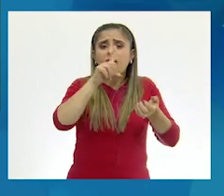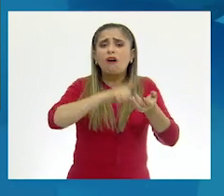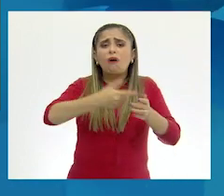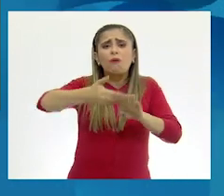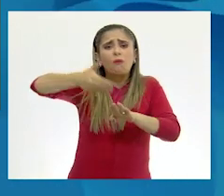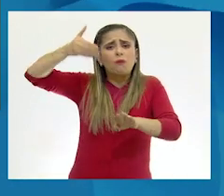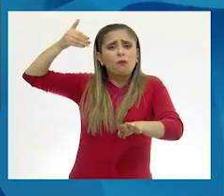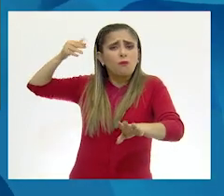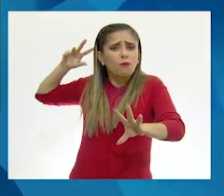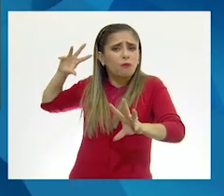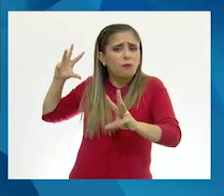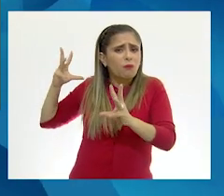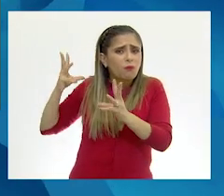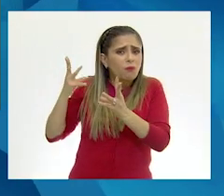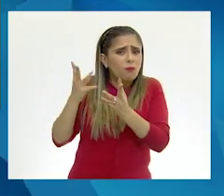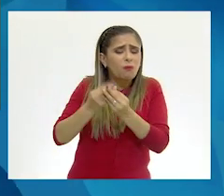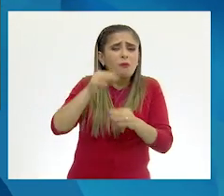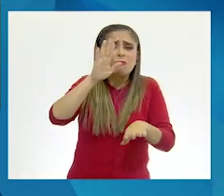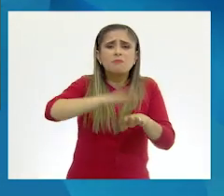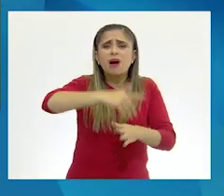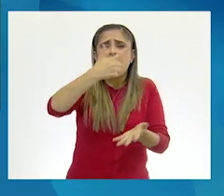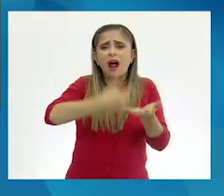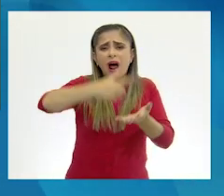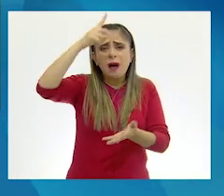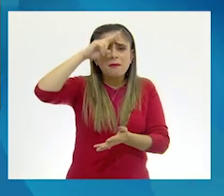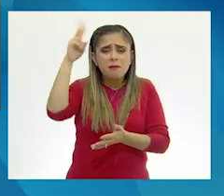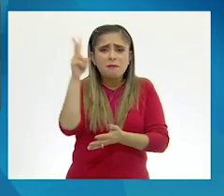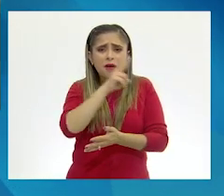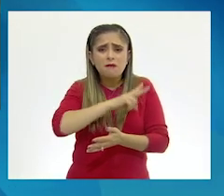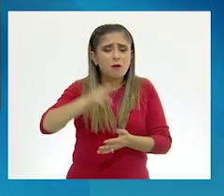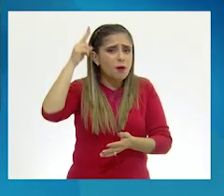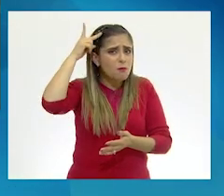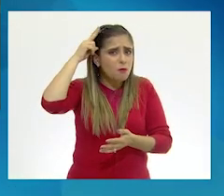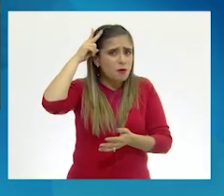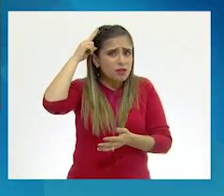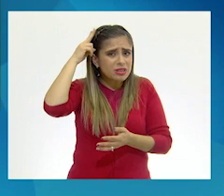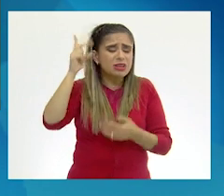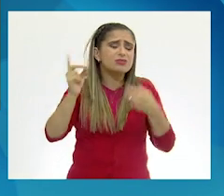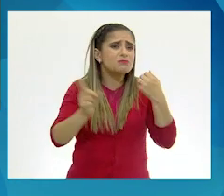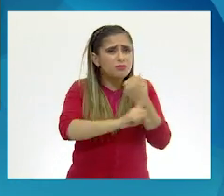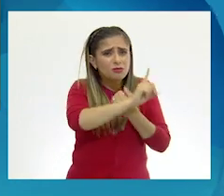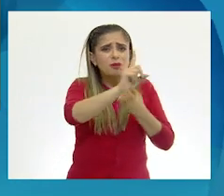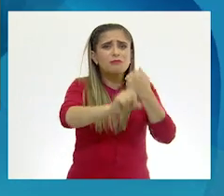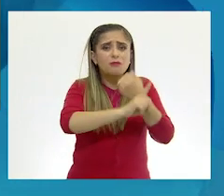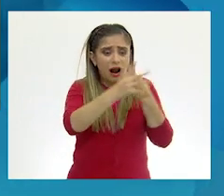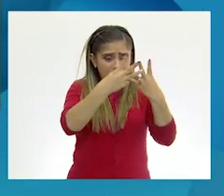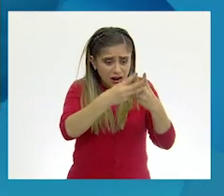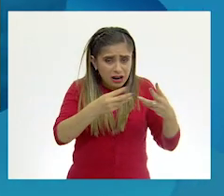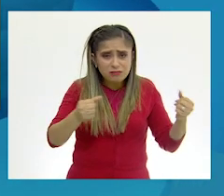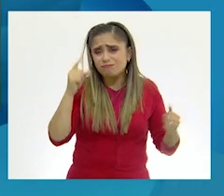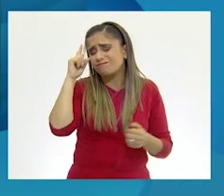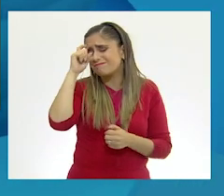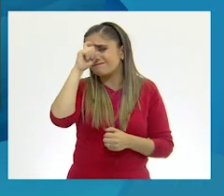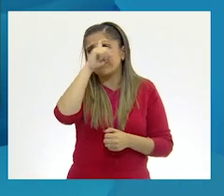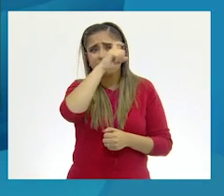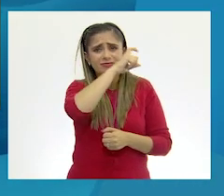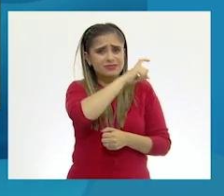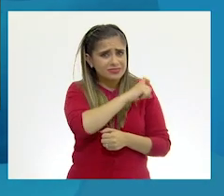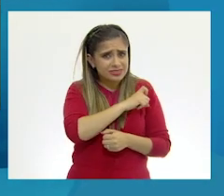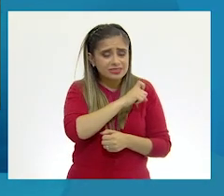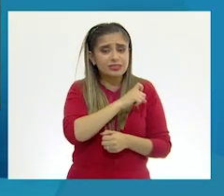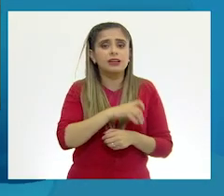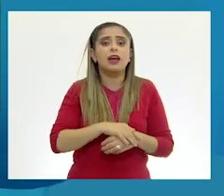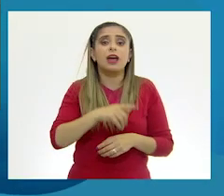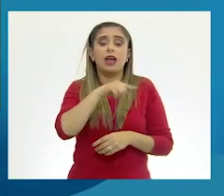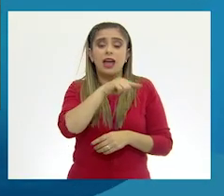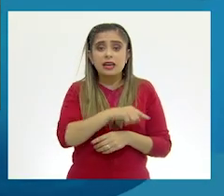atrás, que se habían agravado durante la dictadura de Díaz y que iba a costar mucho trabajo resolver. Uno de los mayores